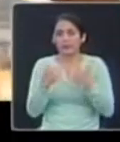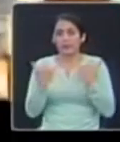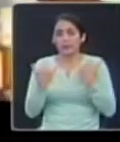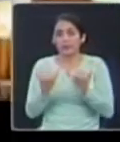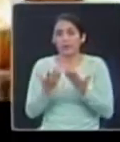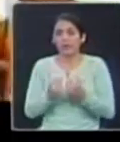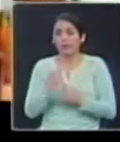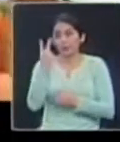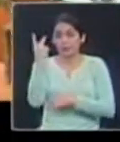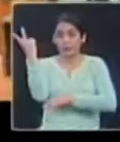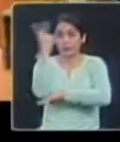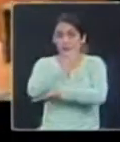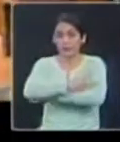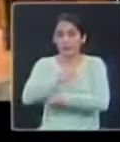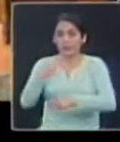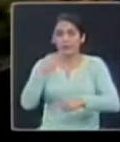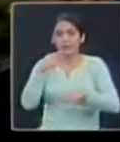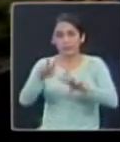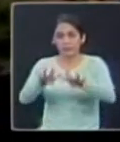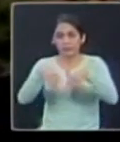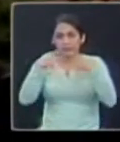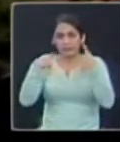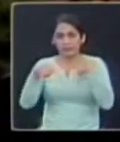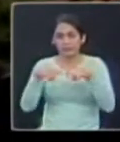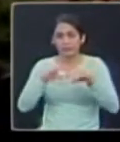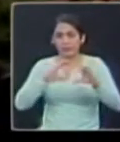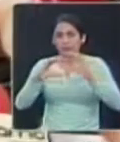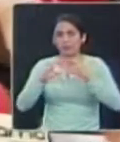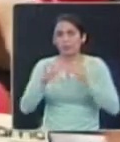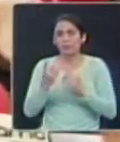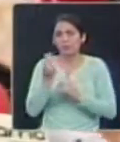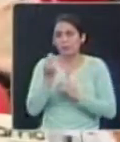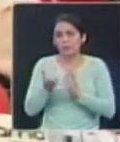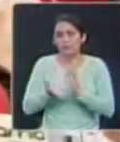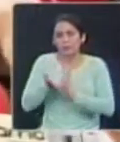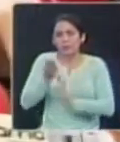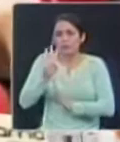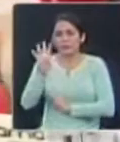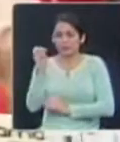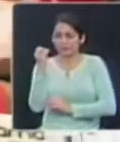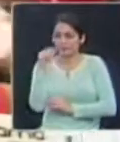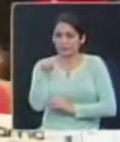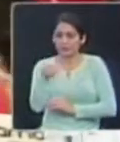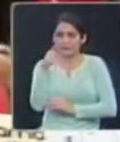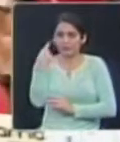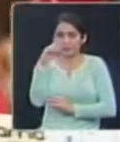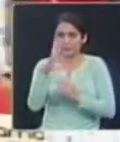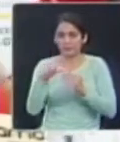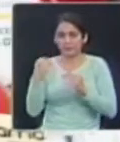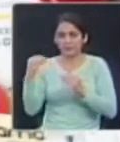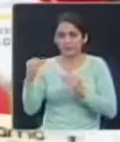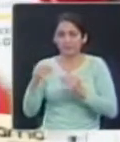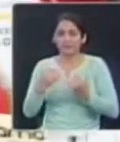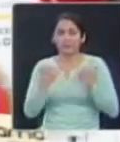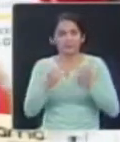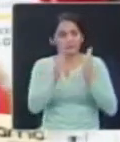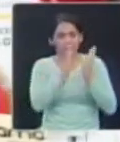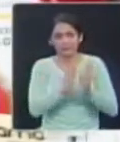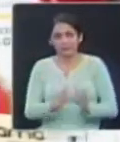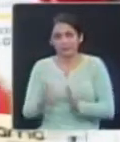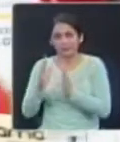evento comercial ascenderían a 40 mil millones de dólares. Estamos concretando ahora en el marco